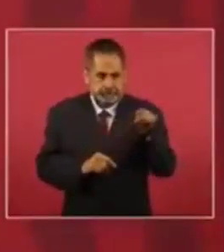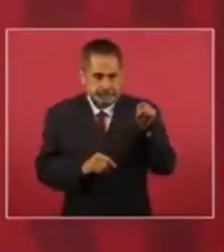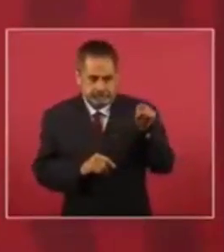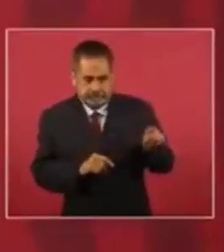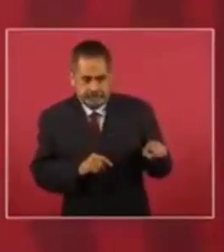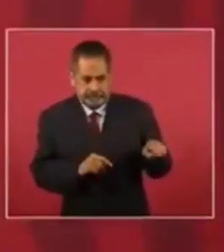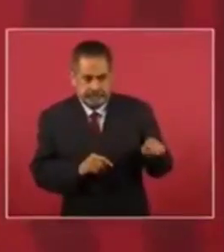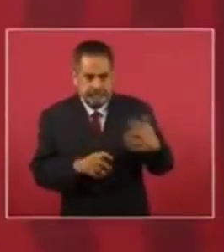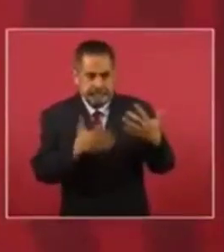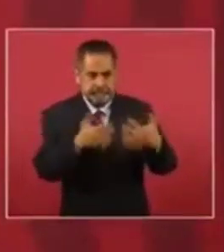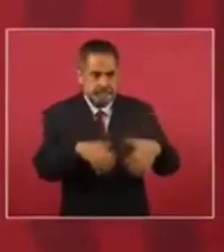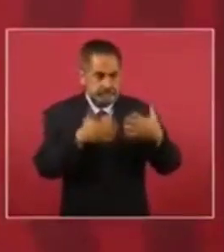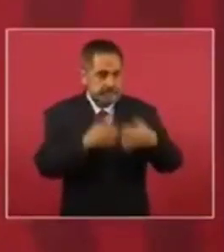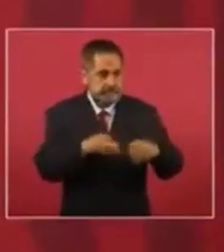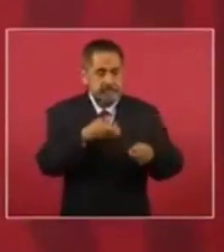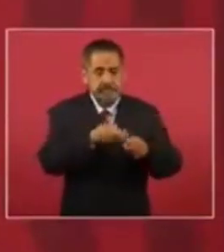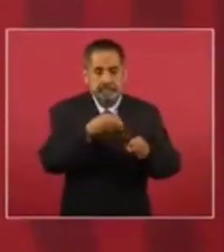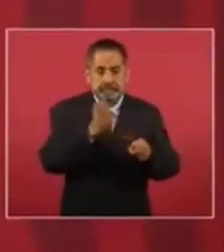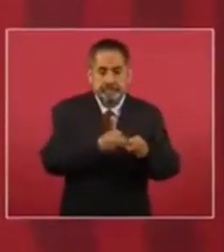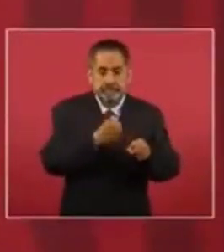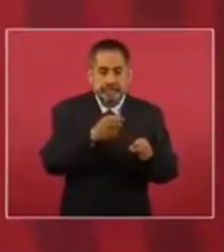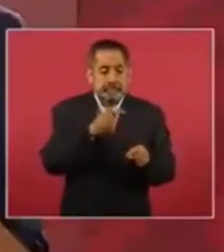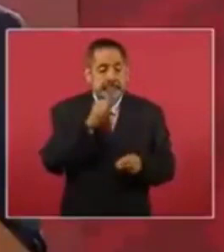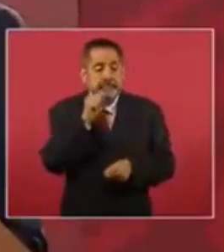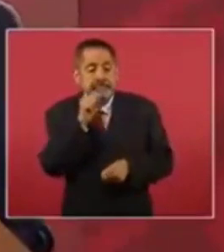va a producir cerveza